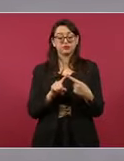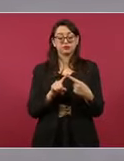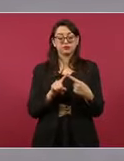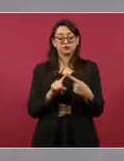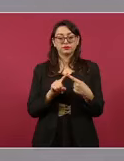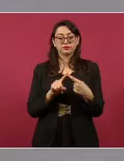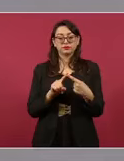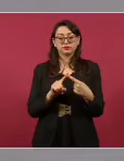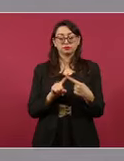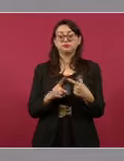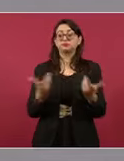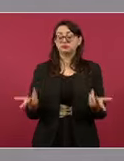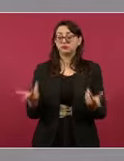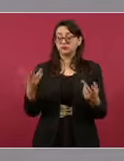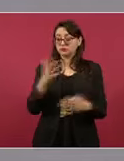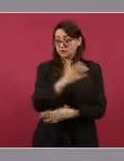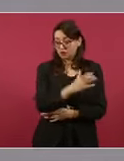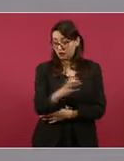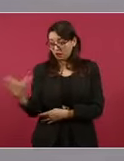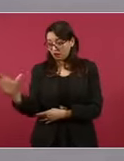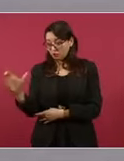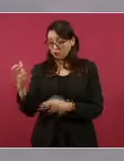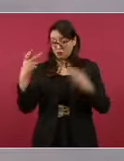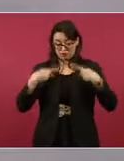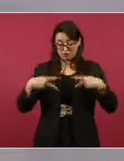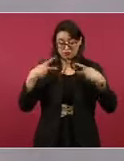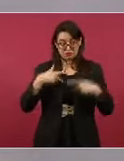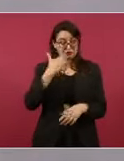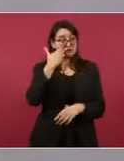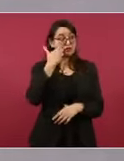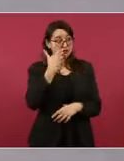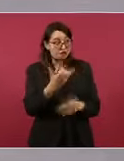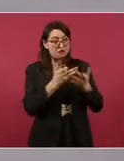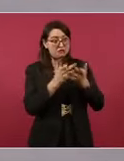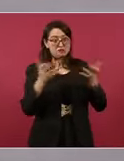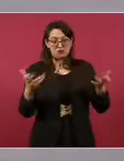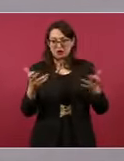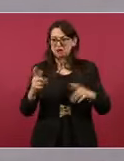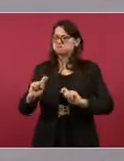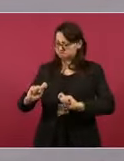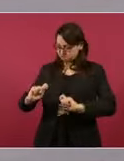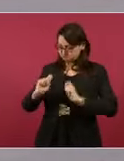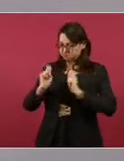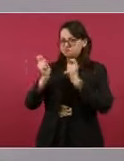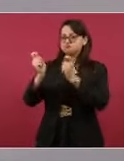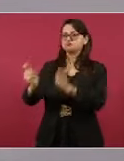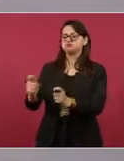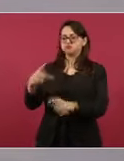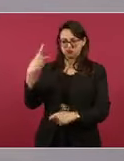entregó la tierra a los campesinos y ayudó a los obreros.